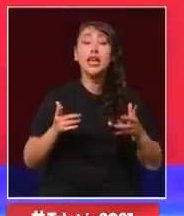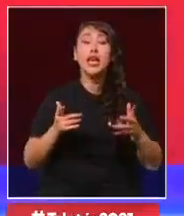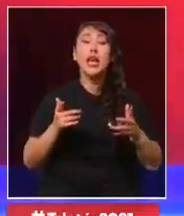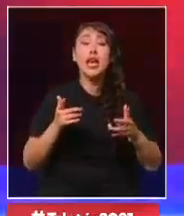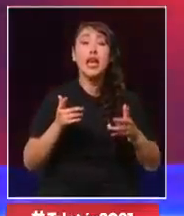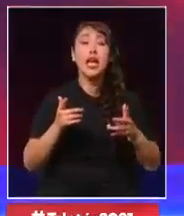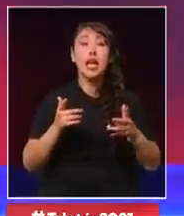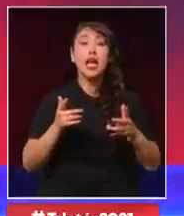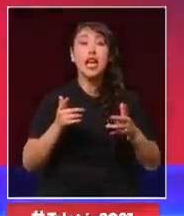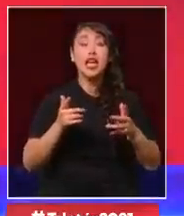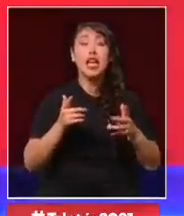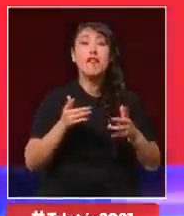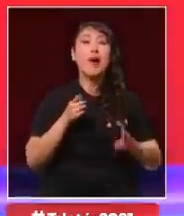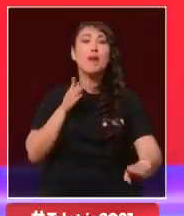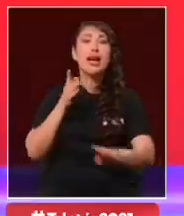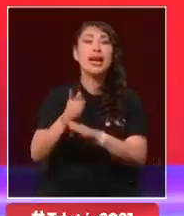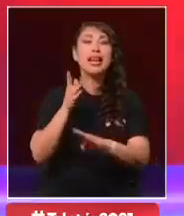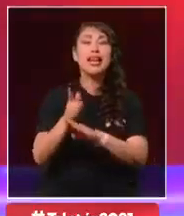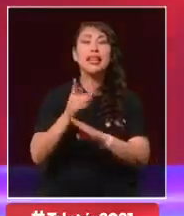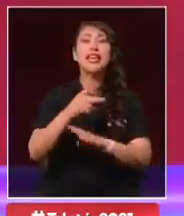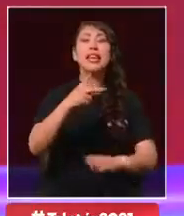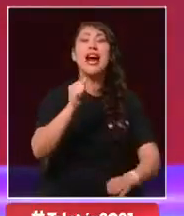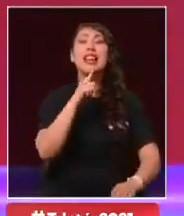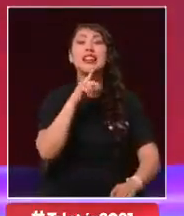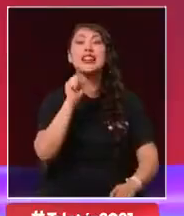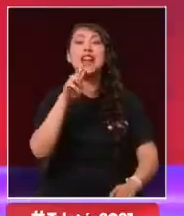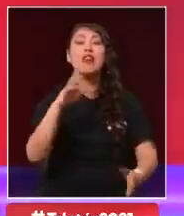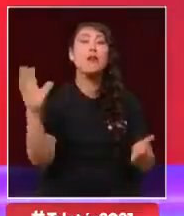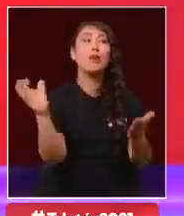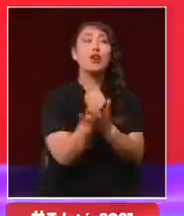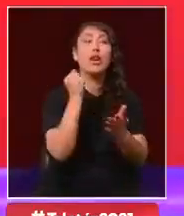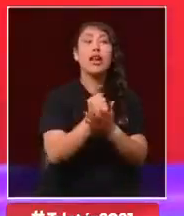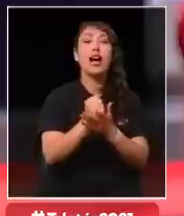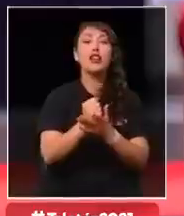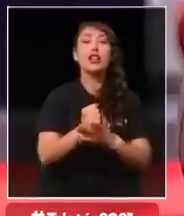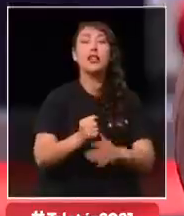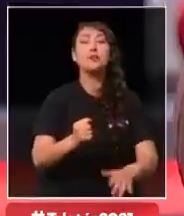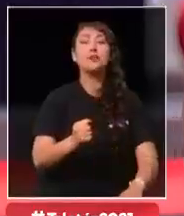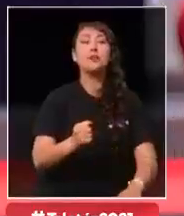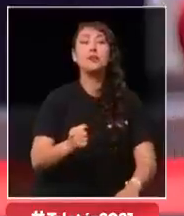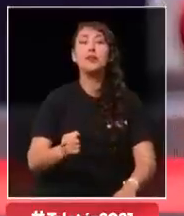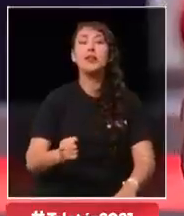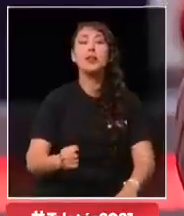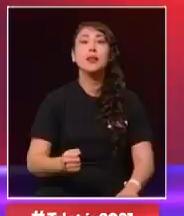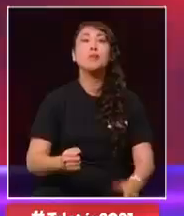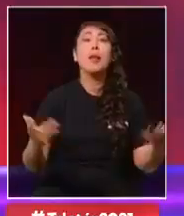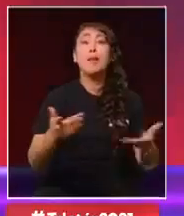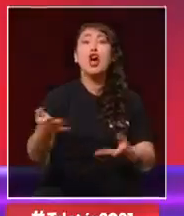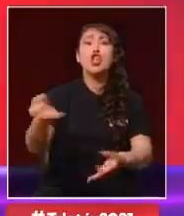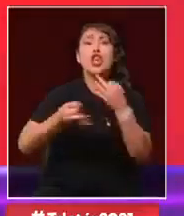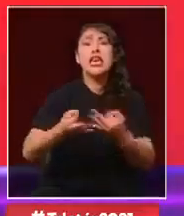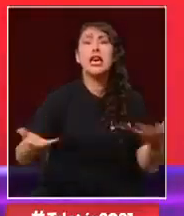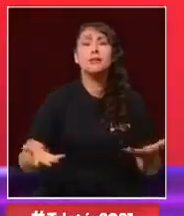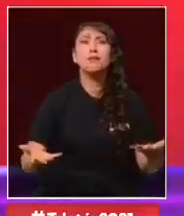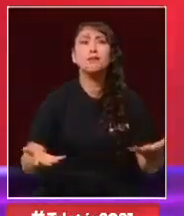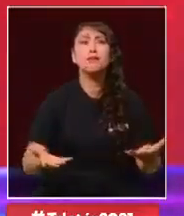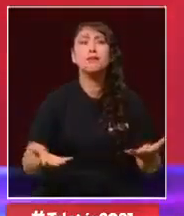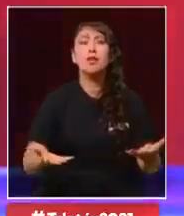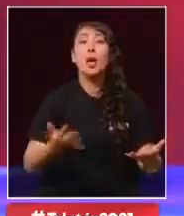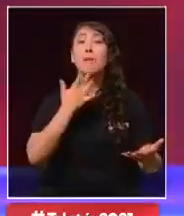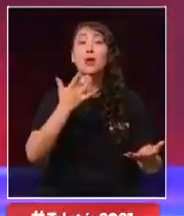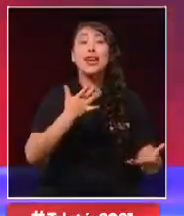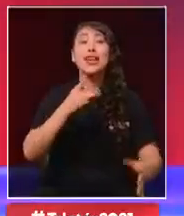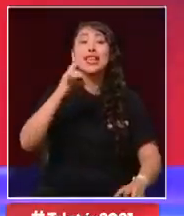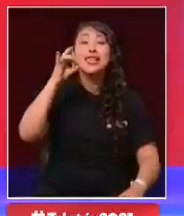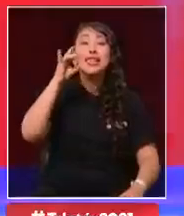vamos a llegar a Qatar. No tengo idea dónde está Qatar, pero vamos a llegar porque Chile